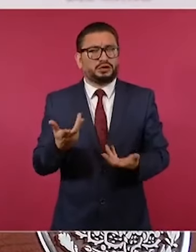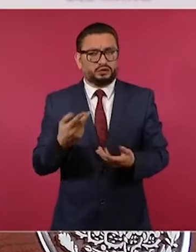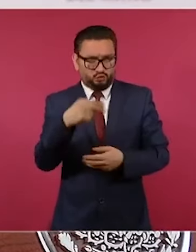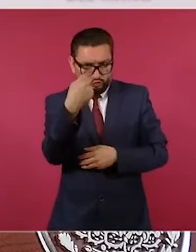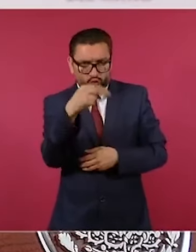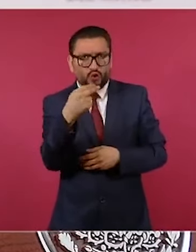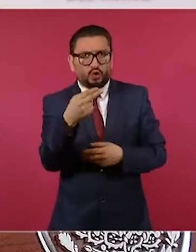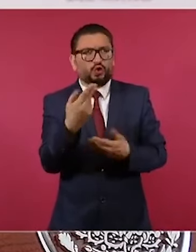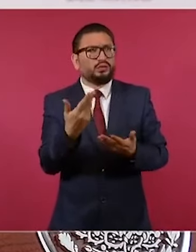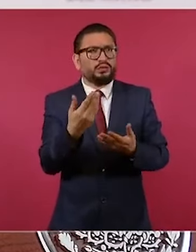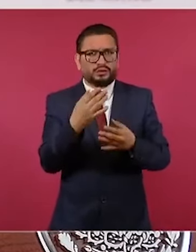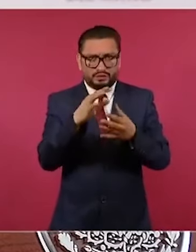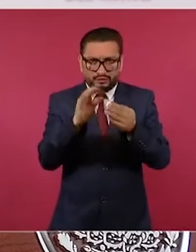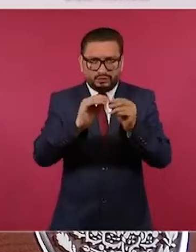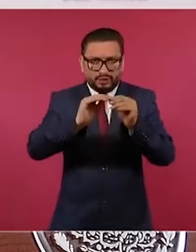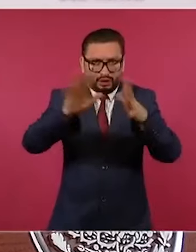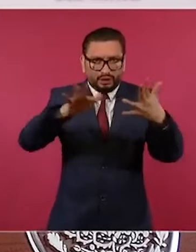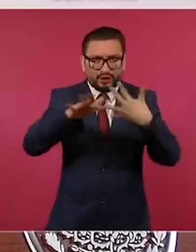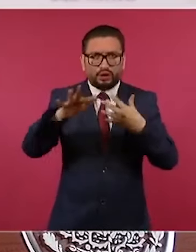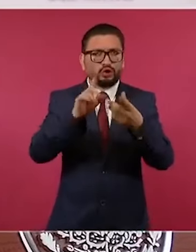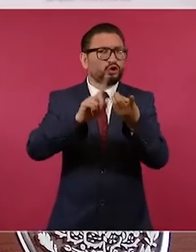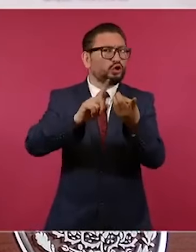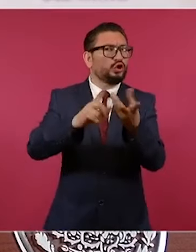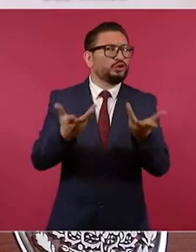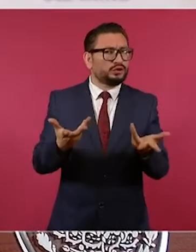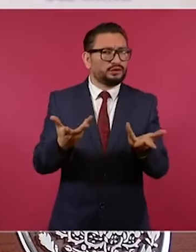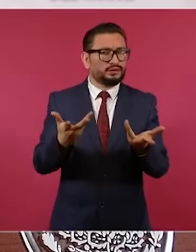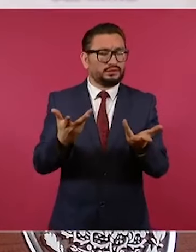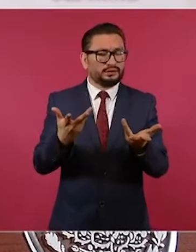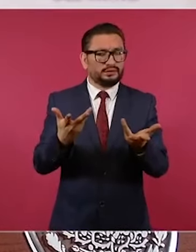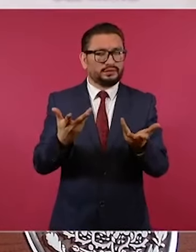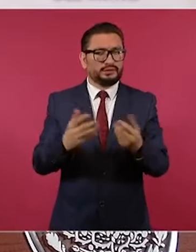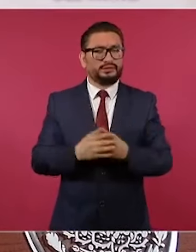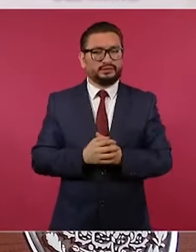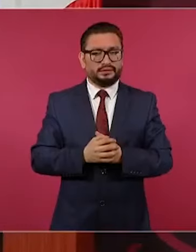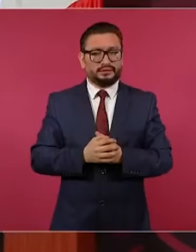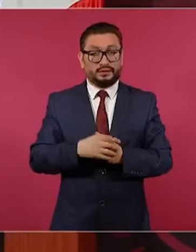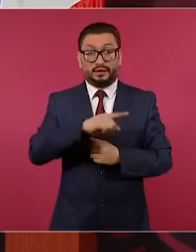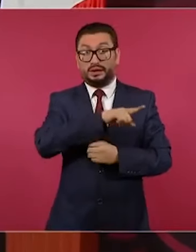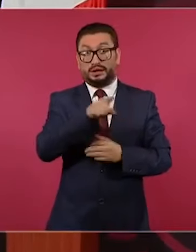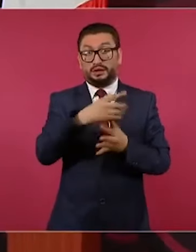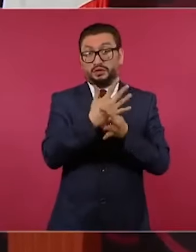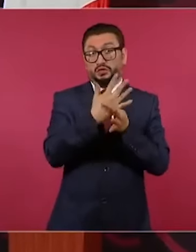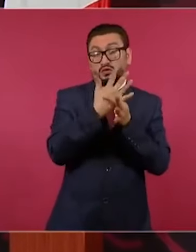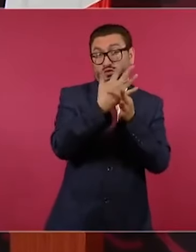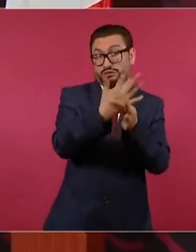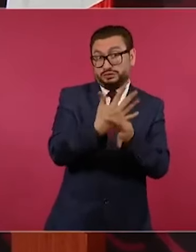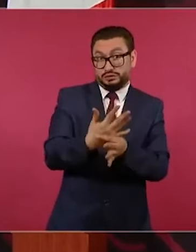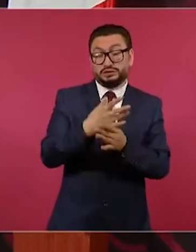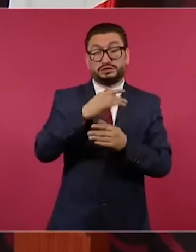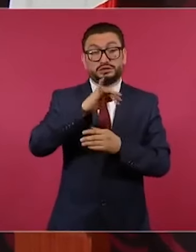¿Dónde está la transparencia? ¿Qué no hablan de que son demócratas?